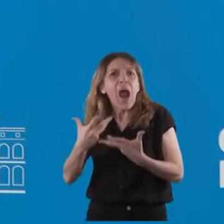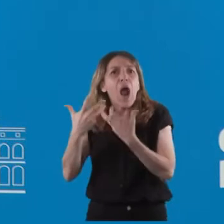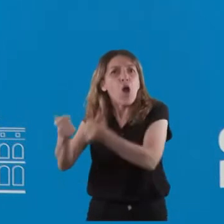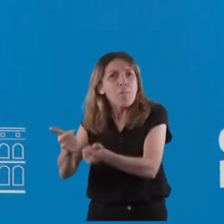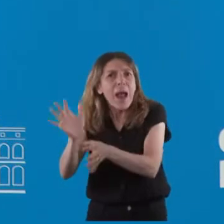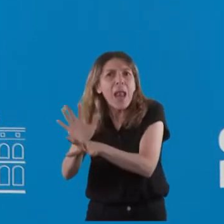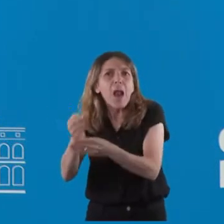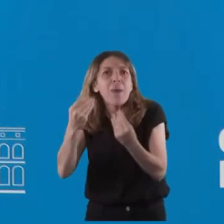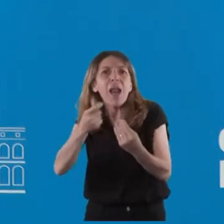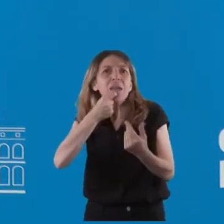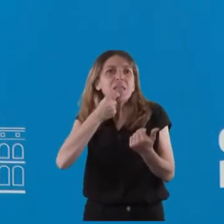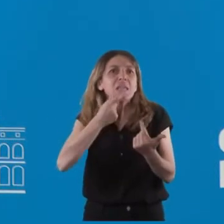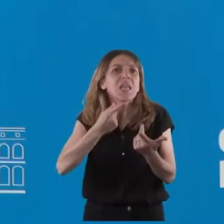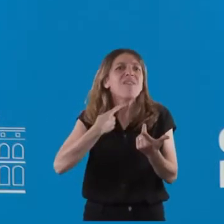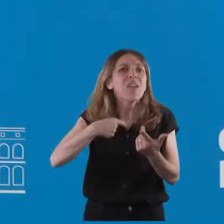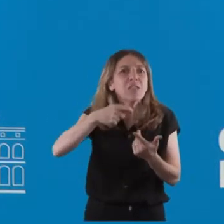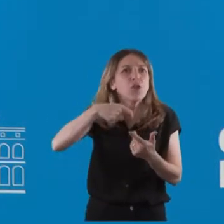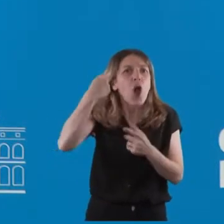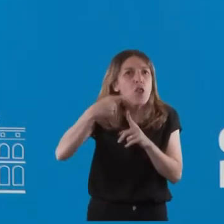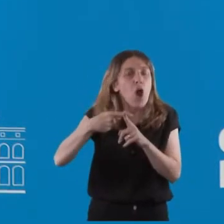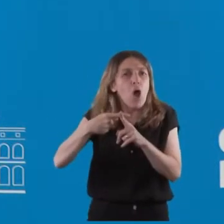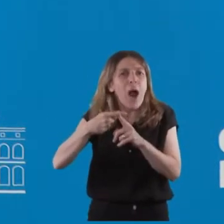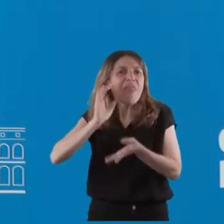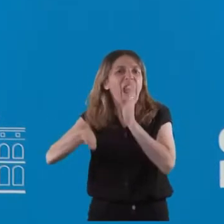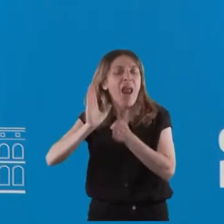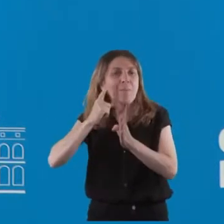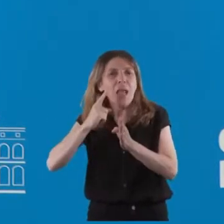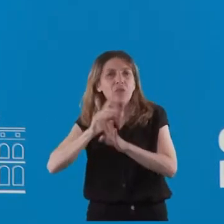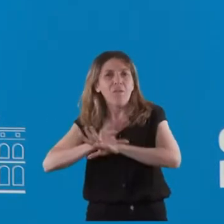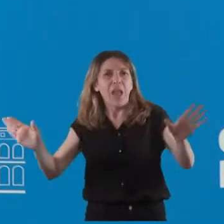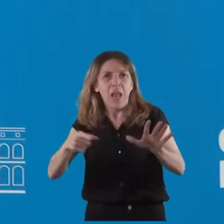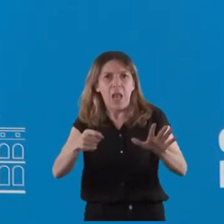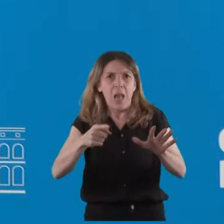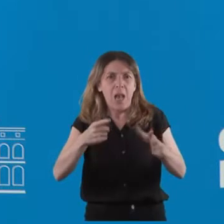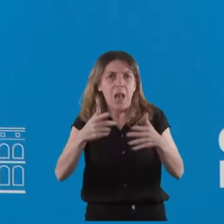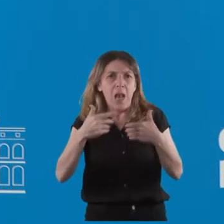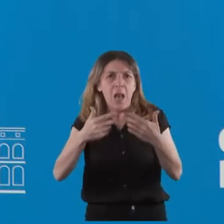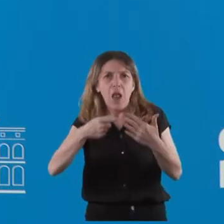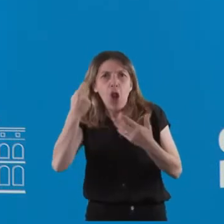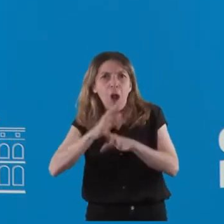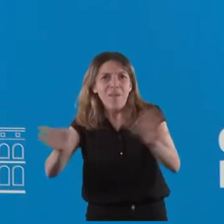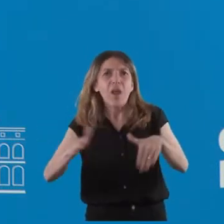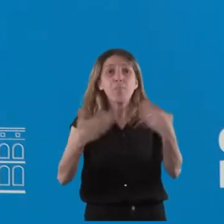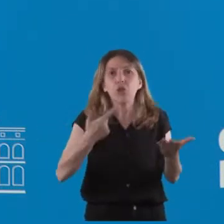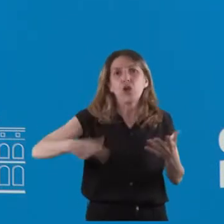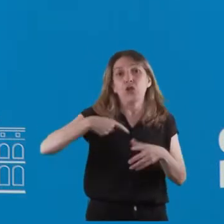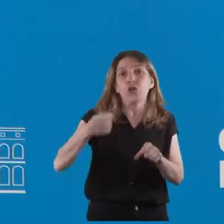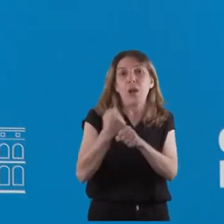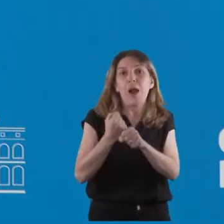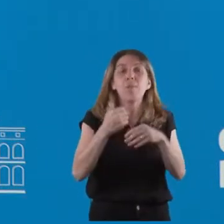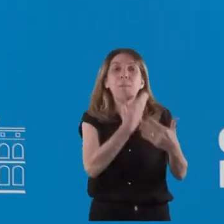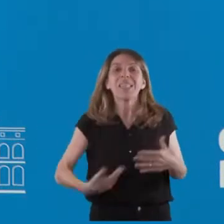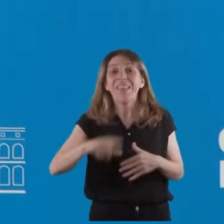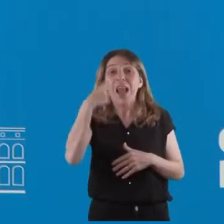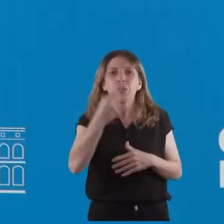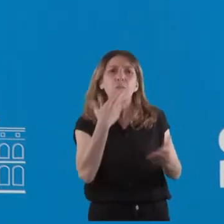a salir del consumo problemático así que esa es una temática en las que si claramente estamos abocados y estamos trabajando el presidente de la nación conversó